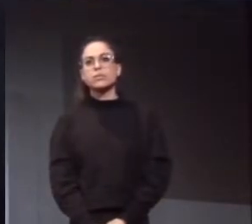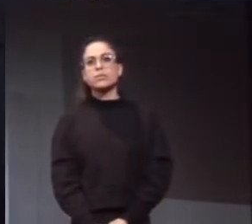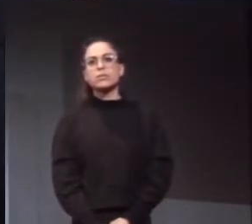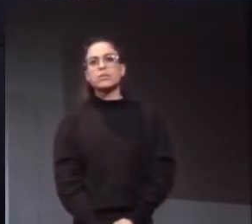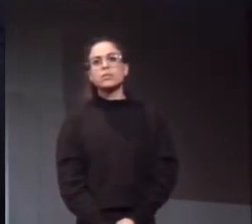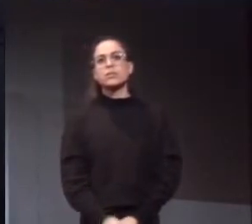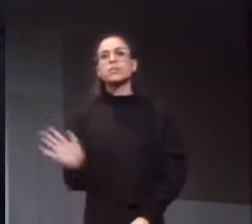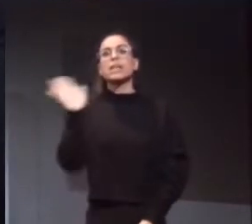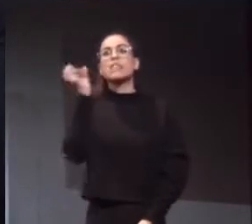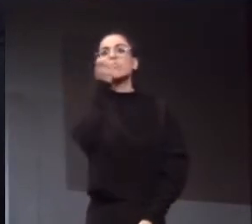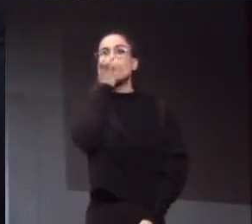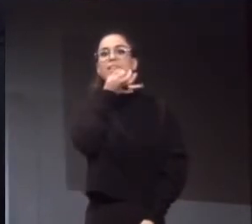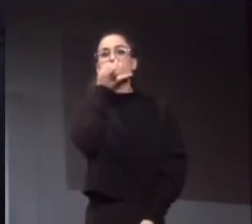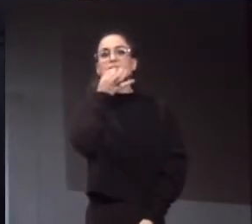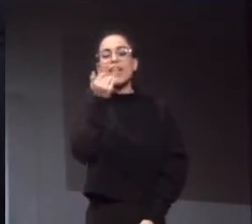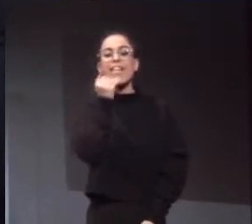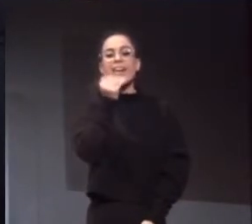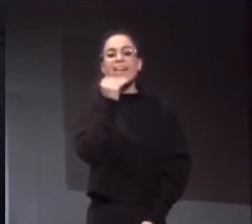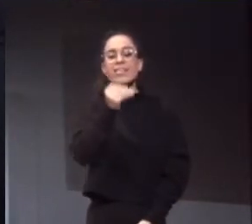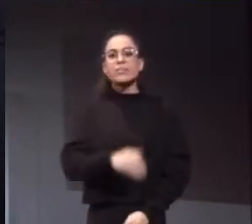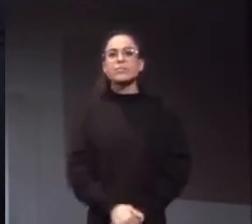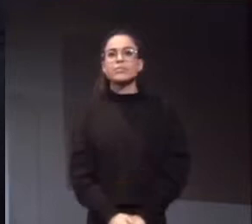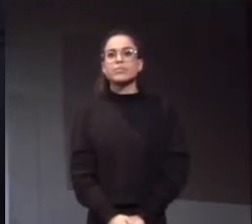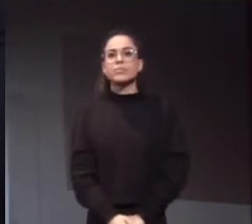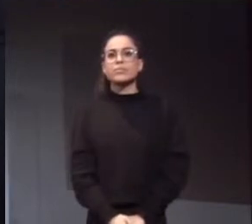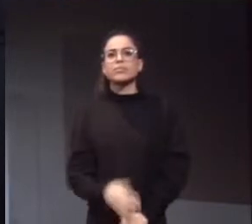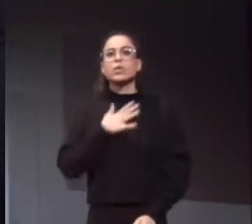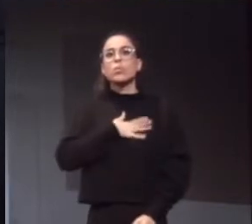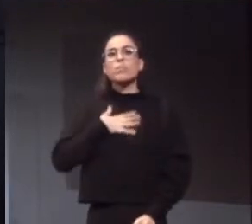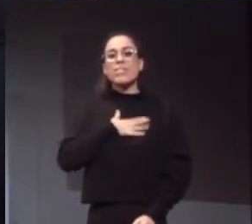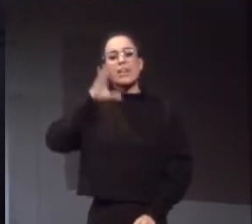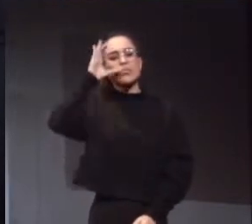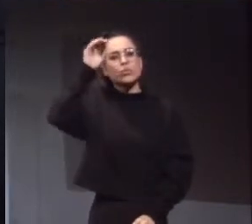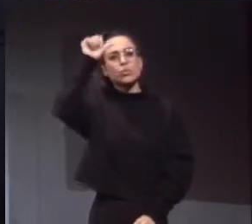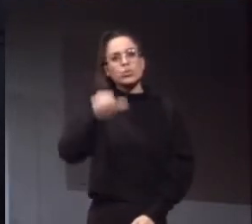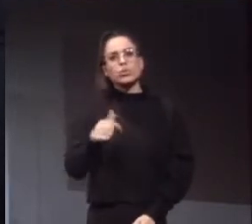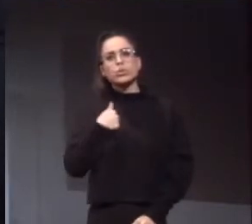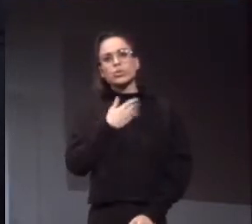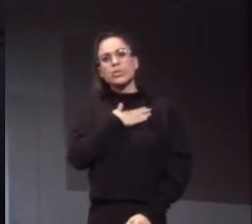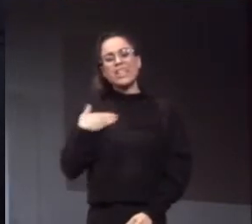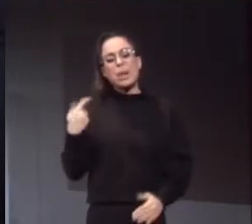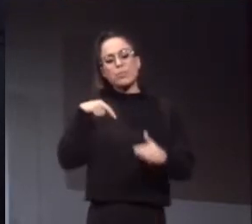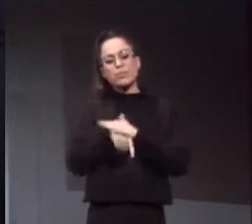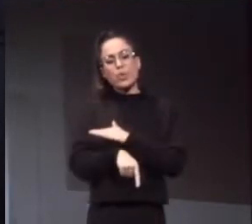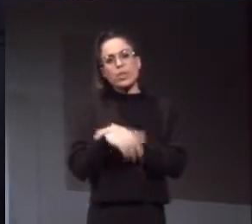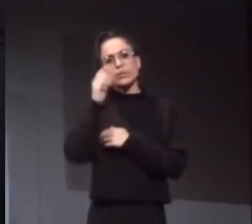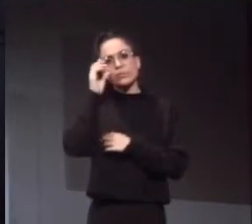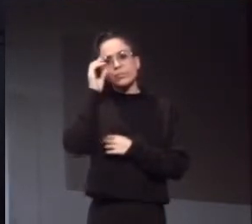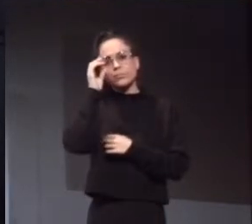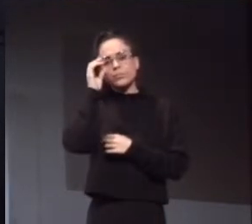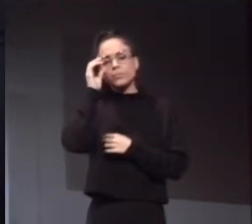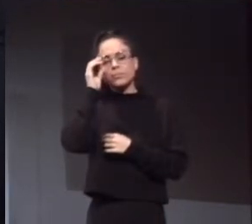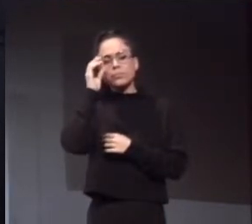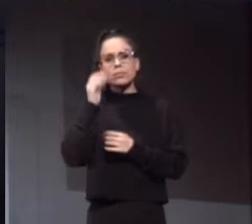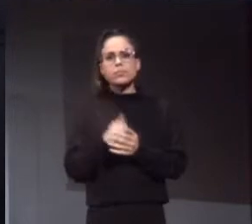schwartz al león dad eskerrik asko un placer escuchar o si yo quería que igual profundizaremos un poco más si en el